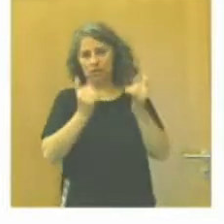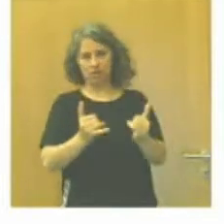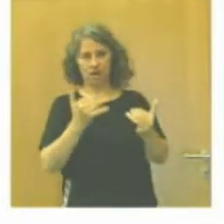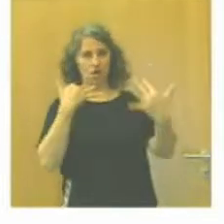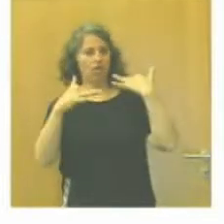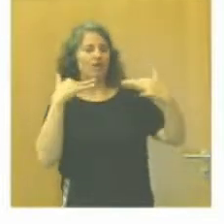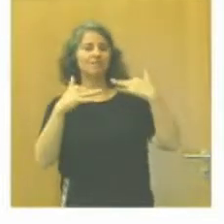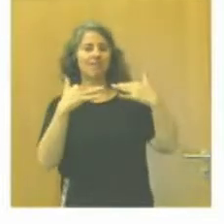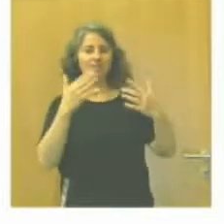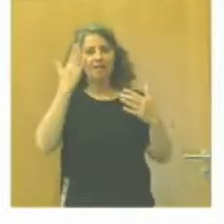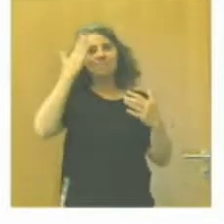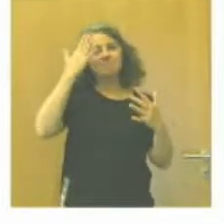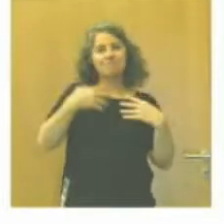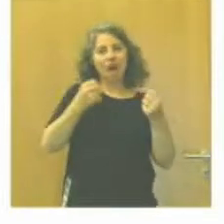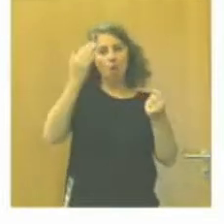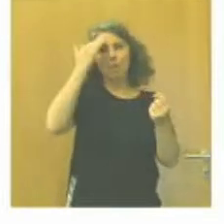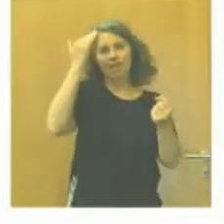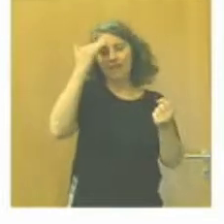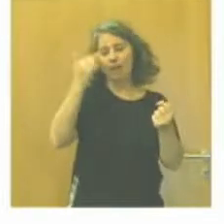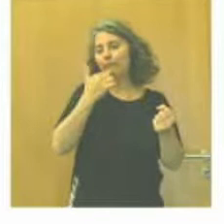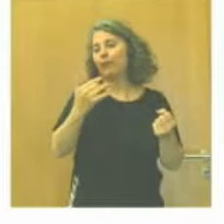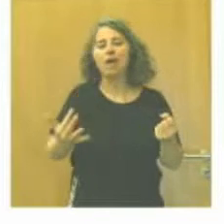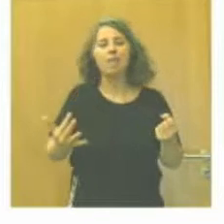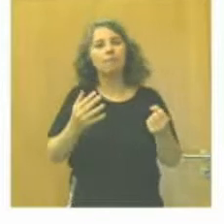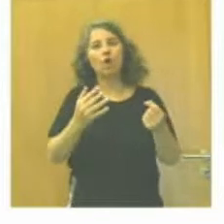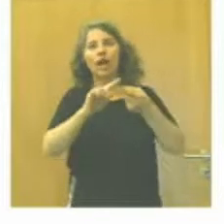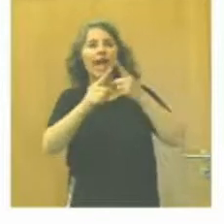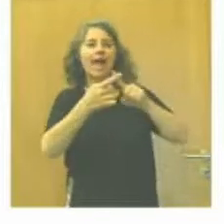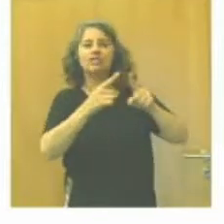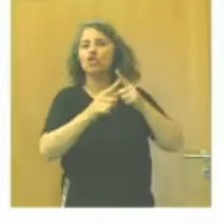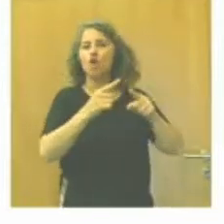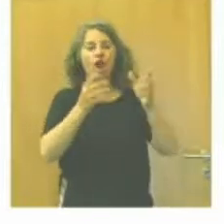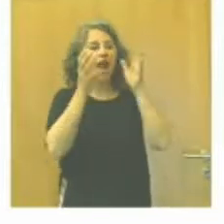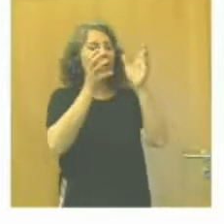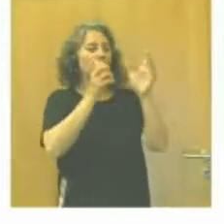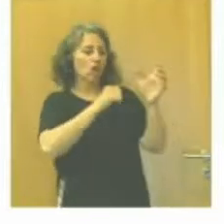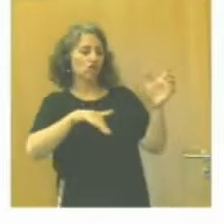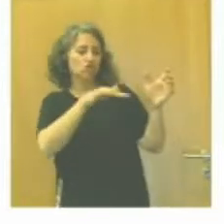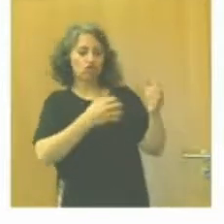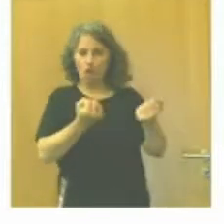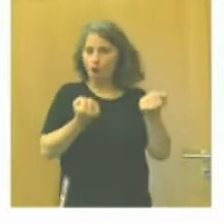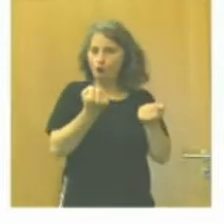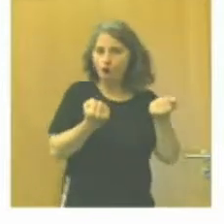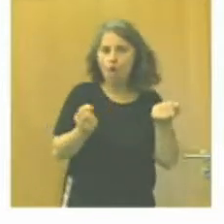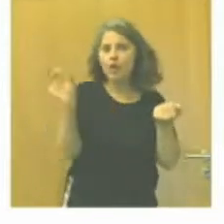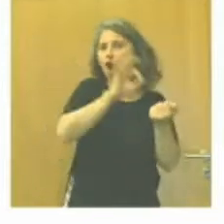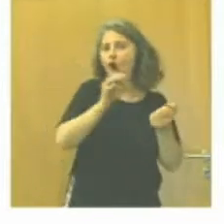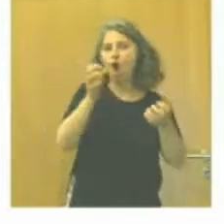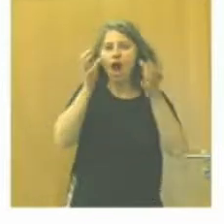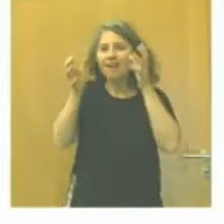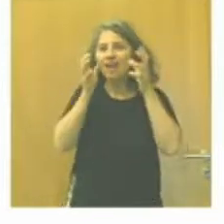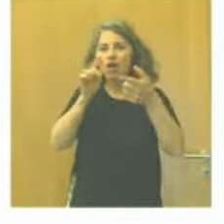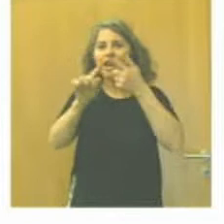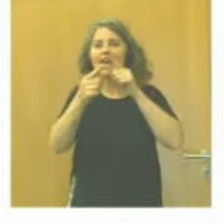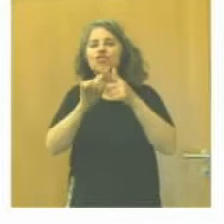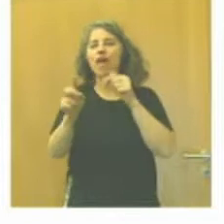se imponen a la salud mental, que pueden ser relacionados a riesgos socioeconómicos o riesgos que tienen que ver